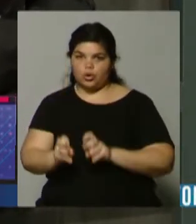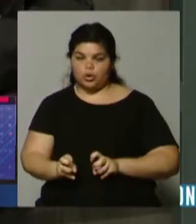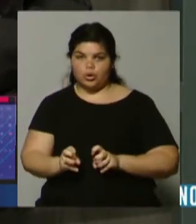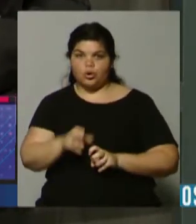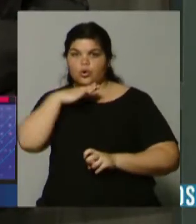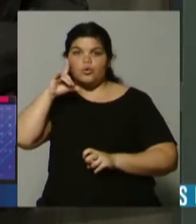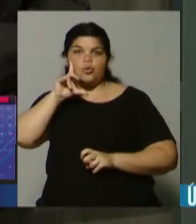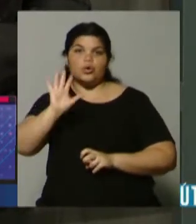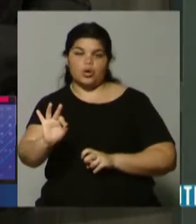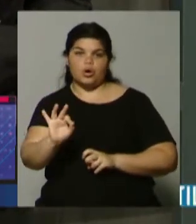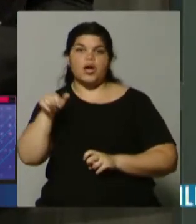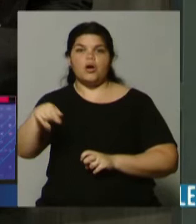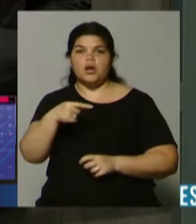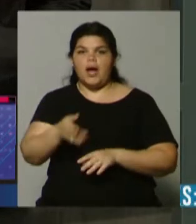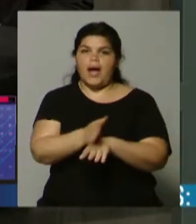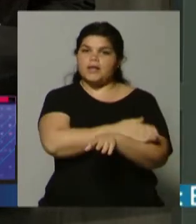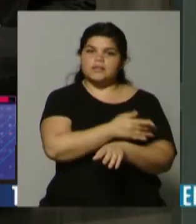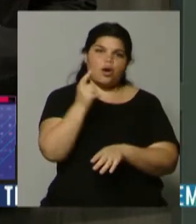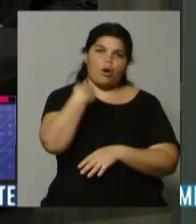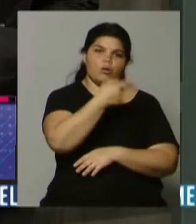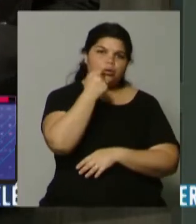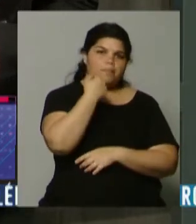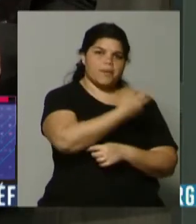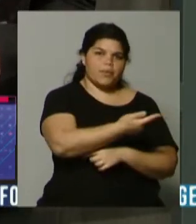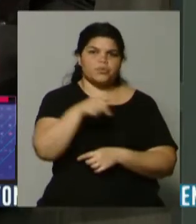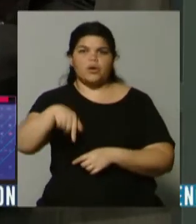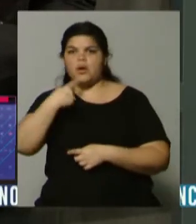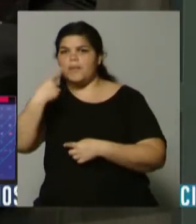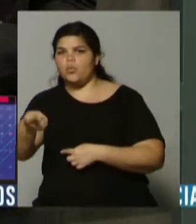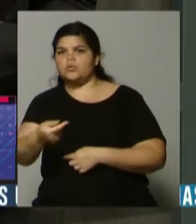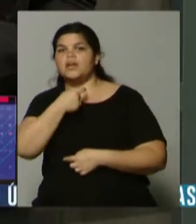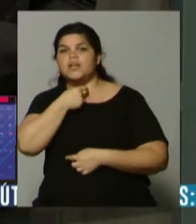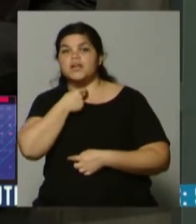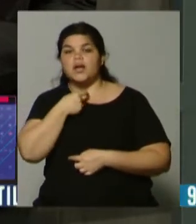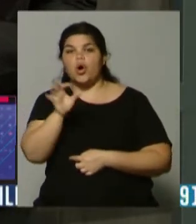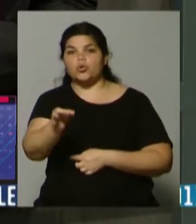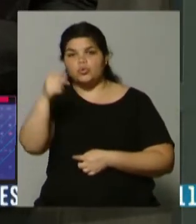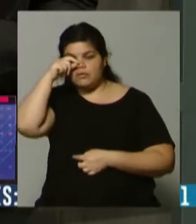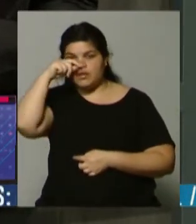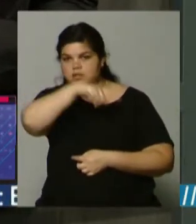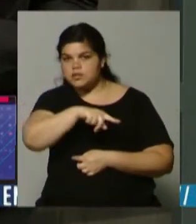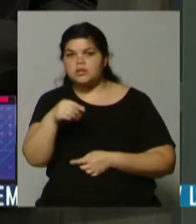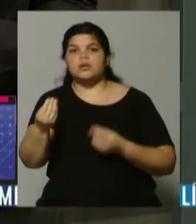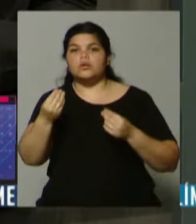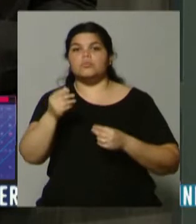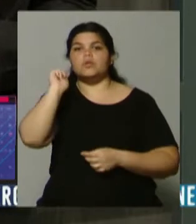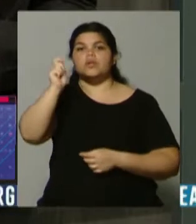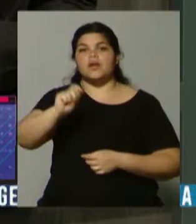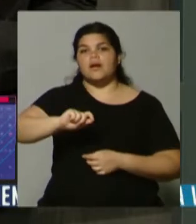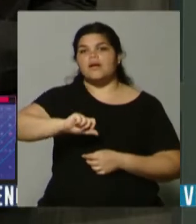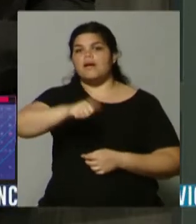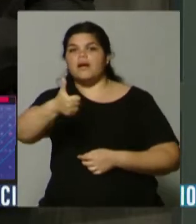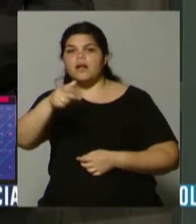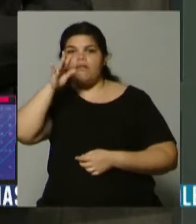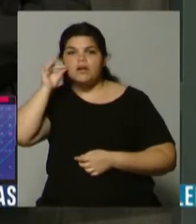se lo preguntaba a Sebastián Piña anteriormente, el escenario posible el 27 de octubre, gana Alberto Fernández, desde el punto de vista económico, ¿cómo se